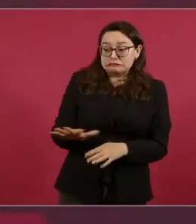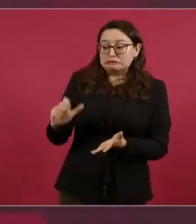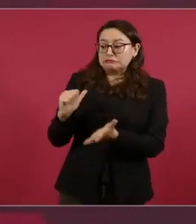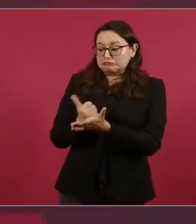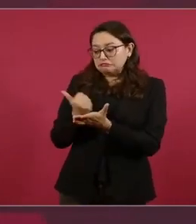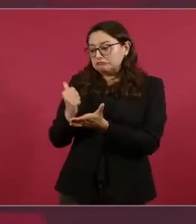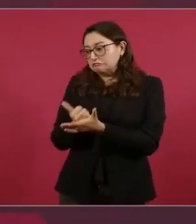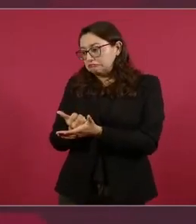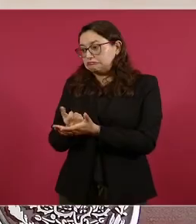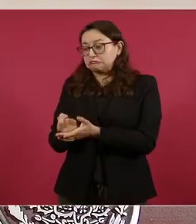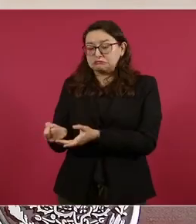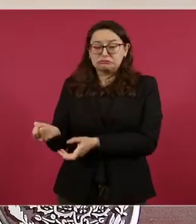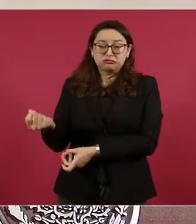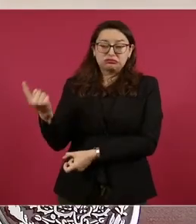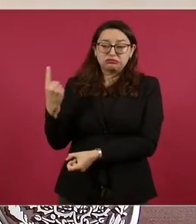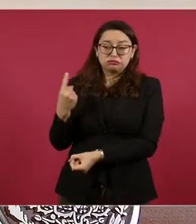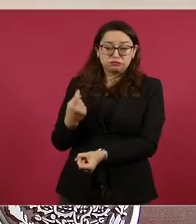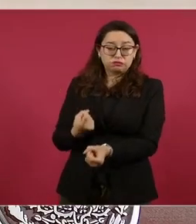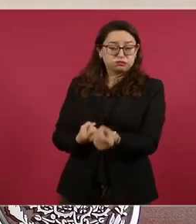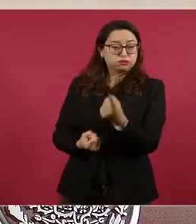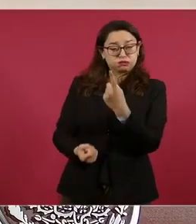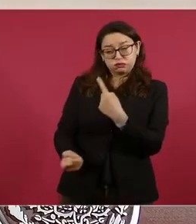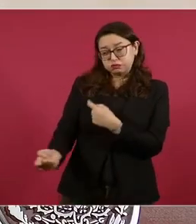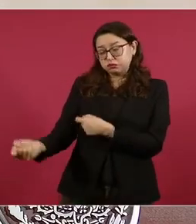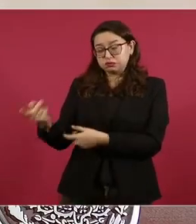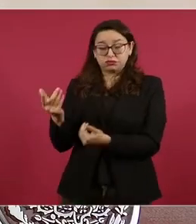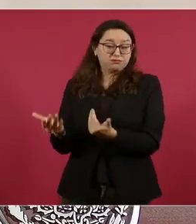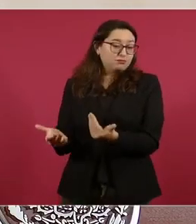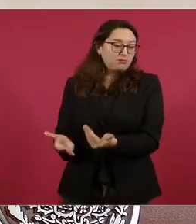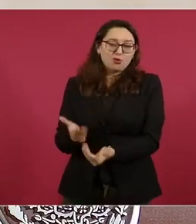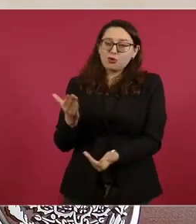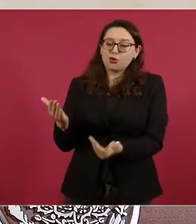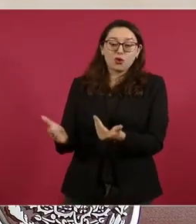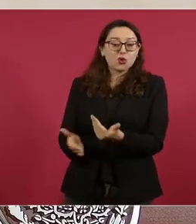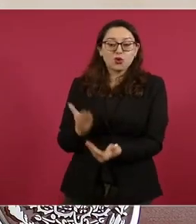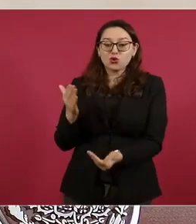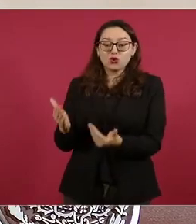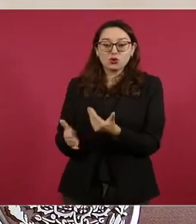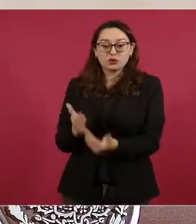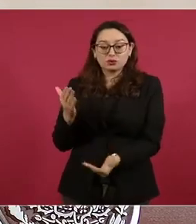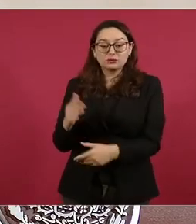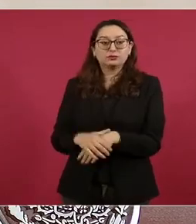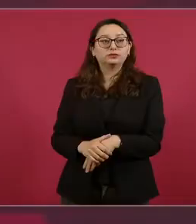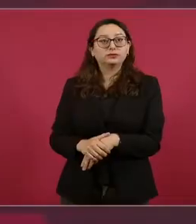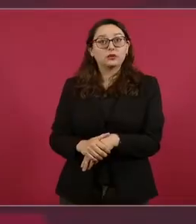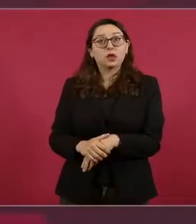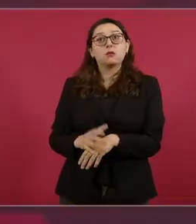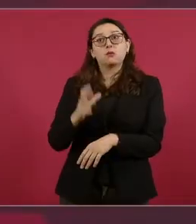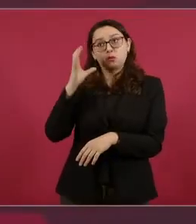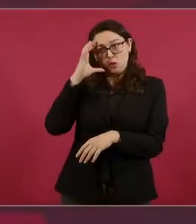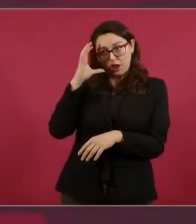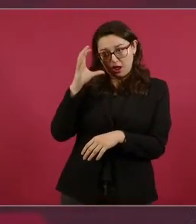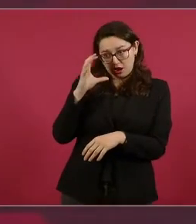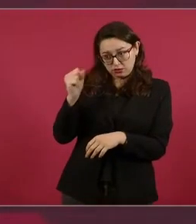todavía siembra de arroz en Morelos más que en Tabasco en